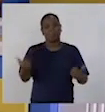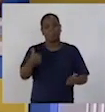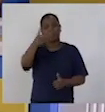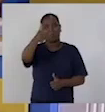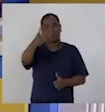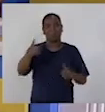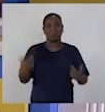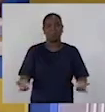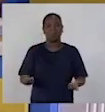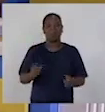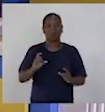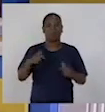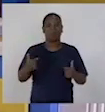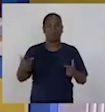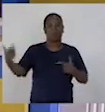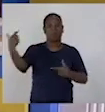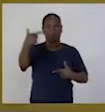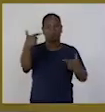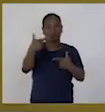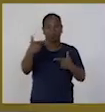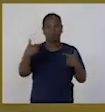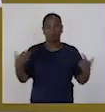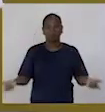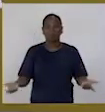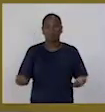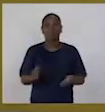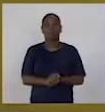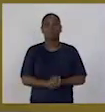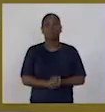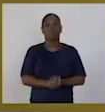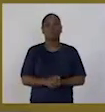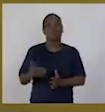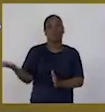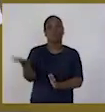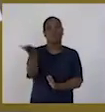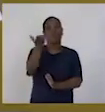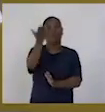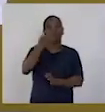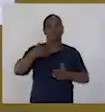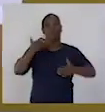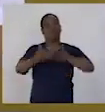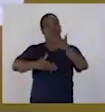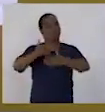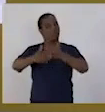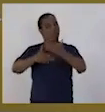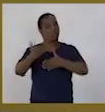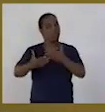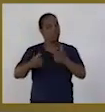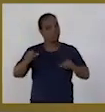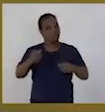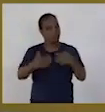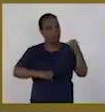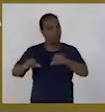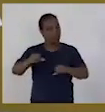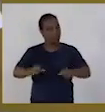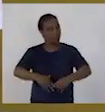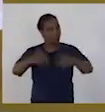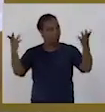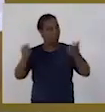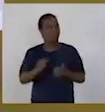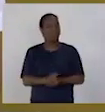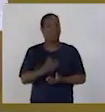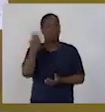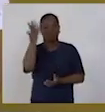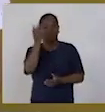el indicador o el factor, disculpen, acelera este proceso, es decir, cualquiera de los cuatro hace